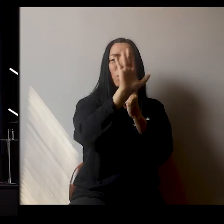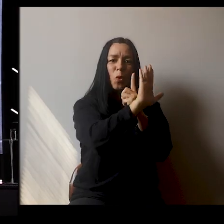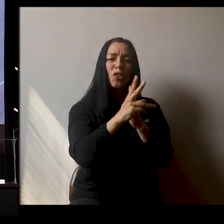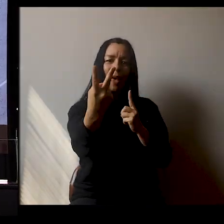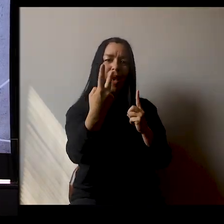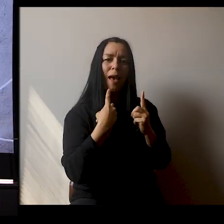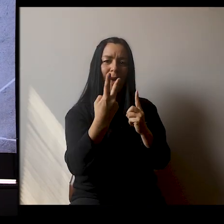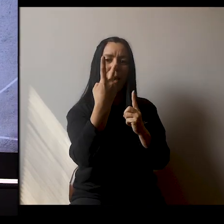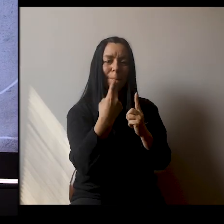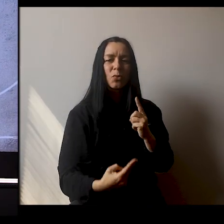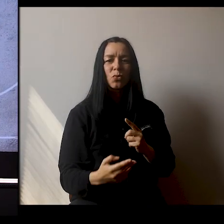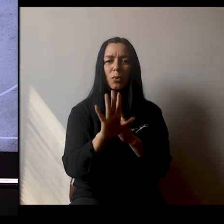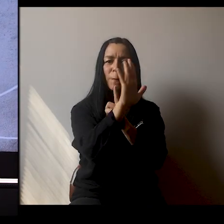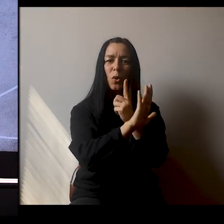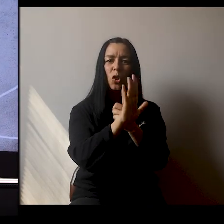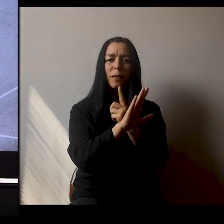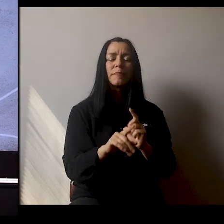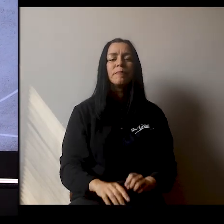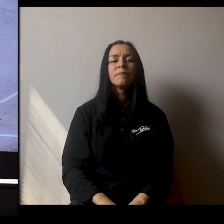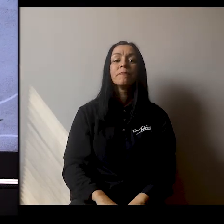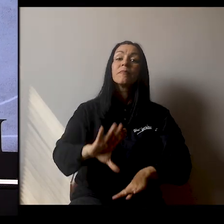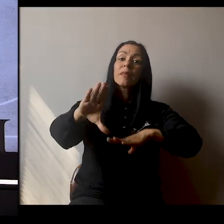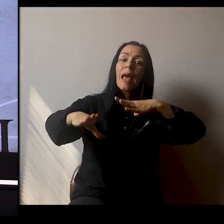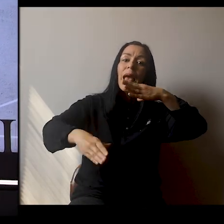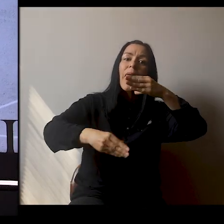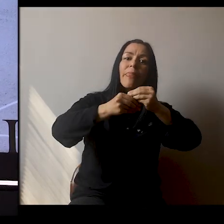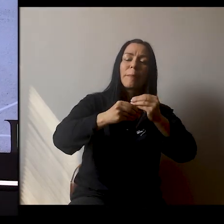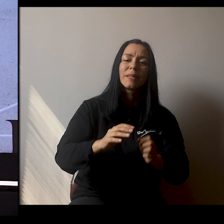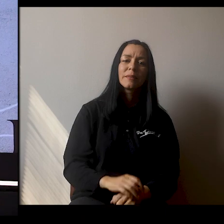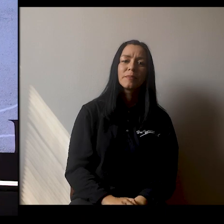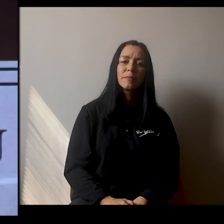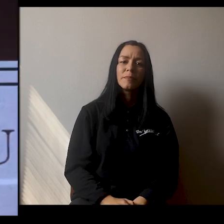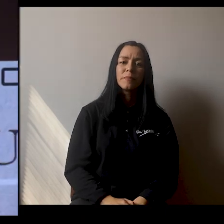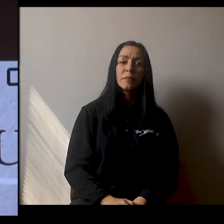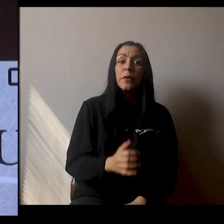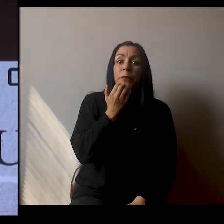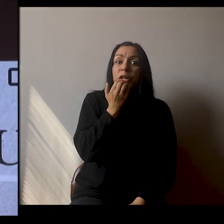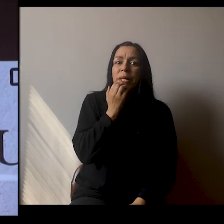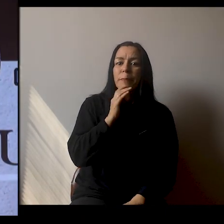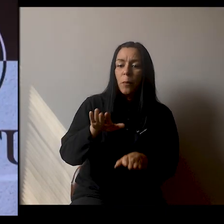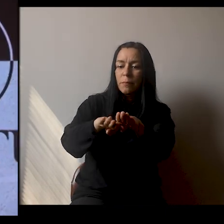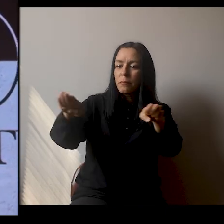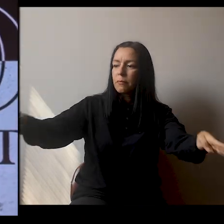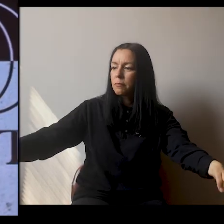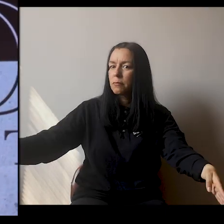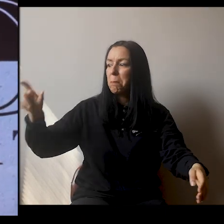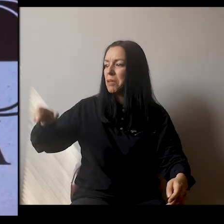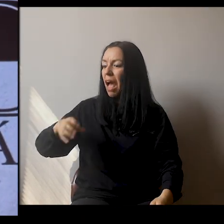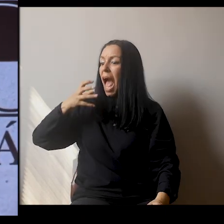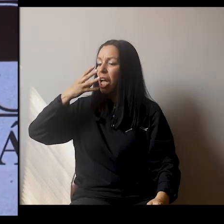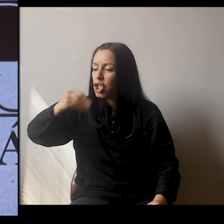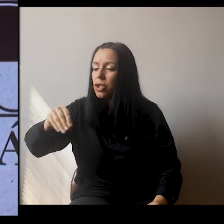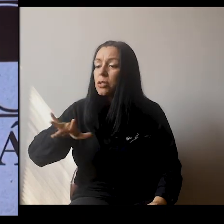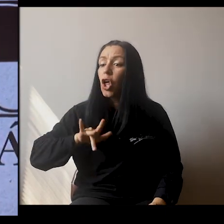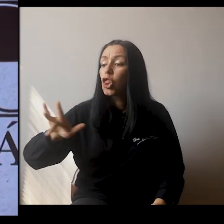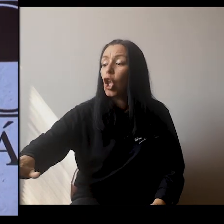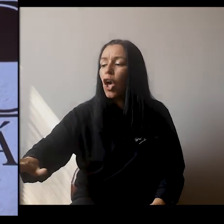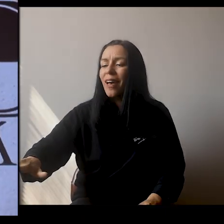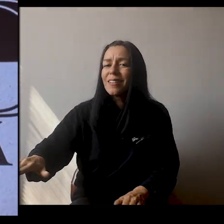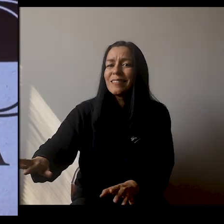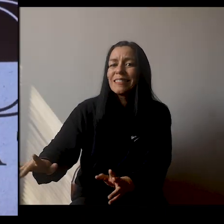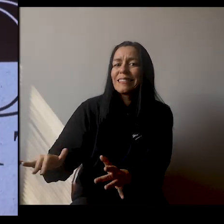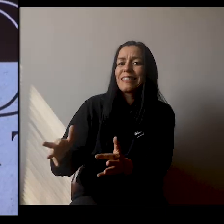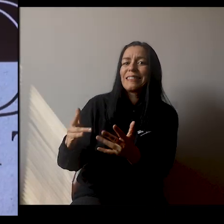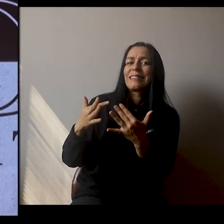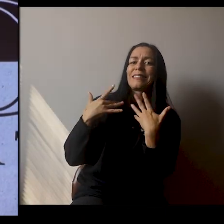o para protegernos a nosotros. Pero lo otro, no vamos, o si tocamos una